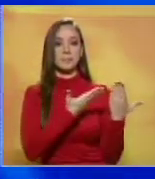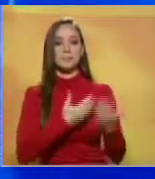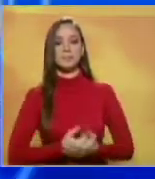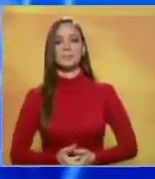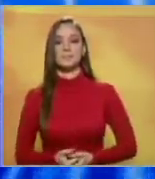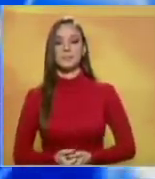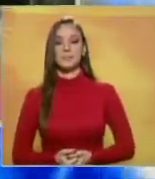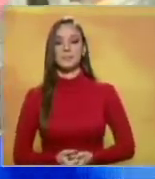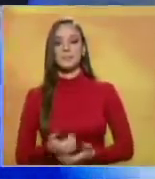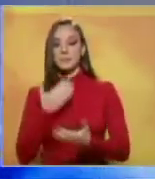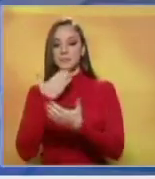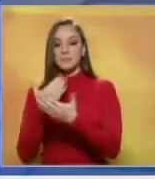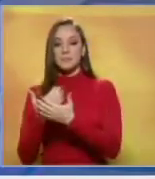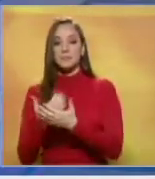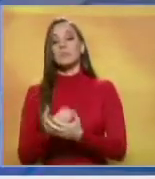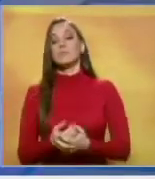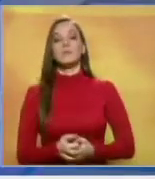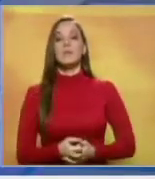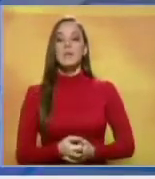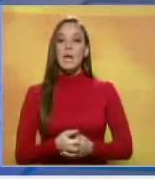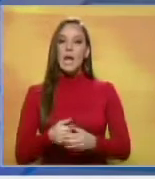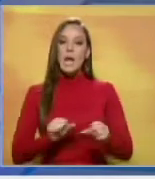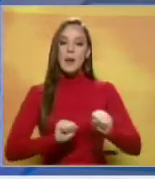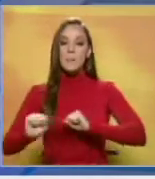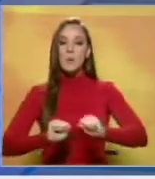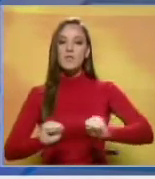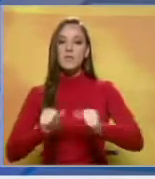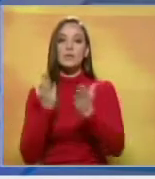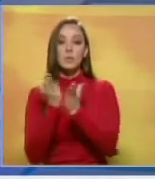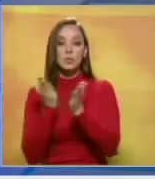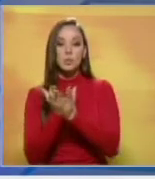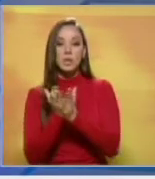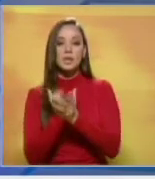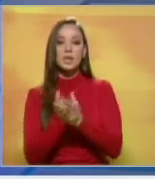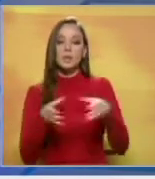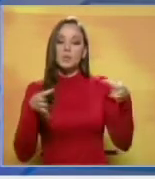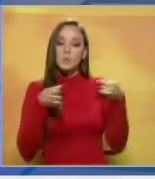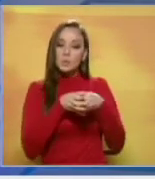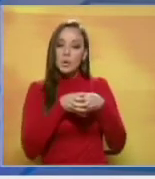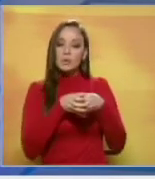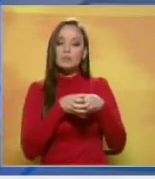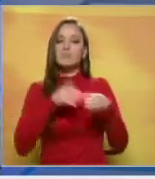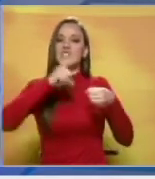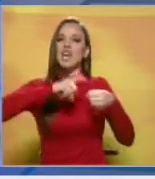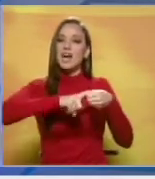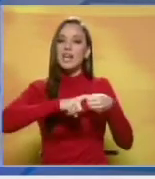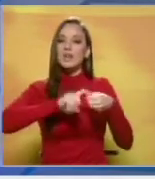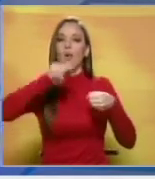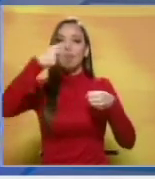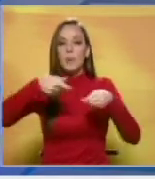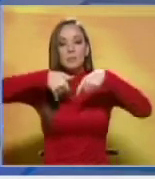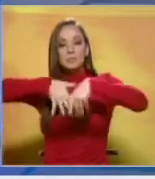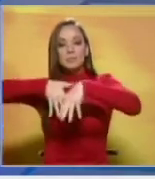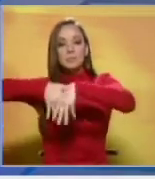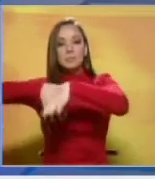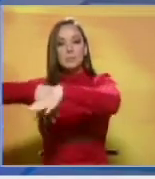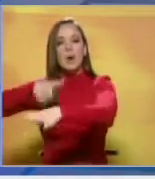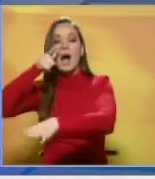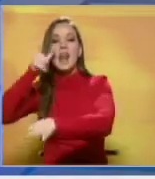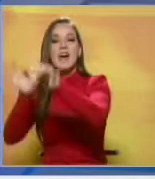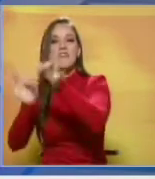muchísimas gracias adriana continuamos el movimiento estudiantil está concentrado en chacaíto para marchar hasta la fiscalía general de la república